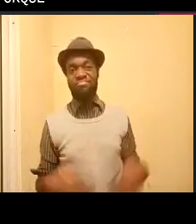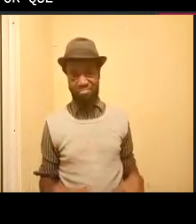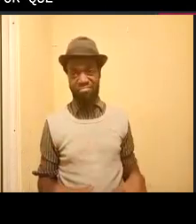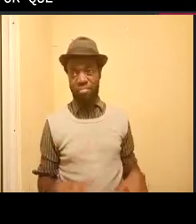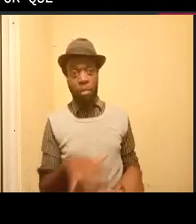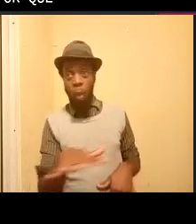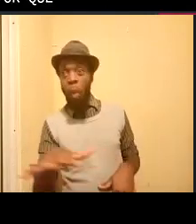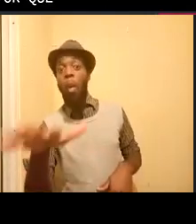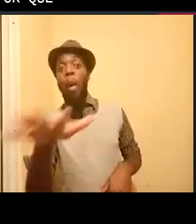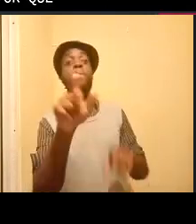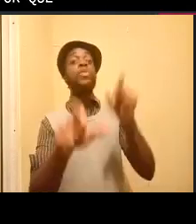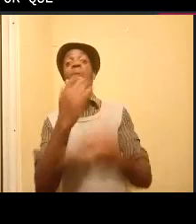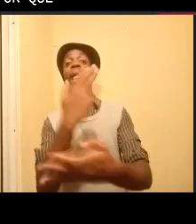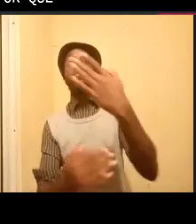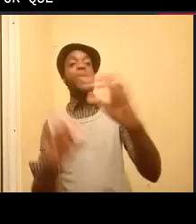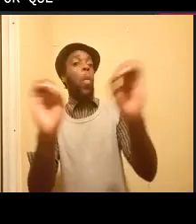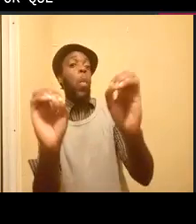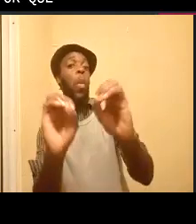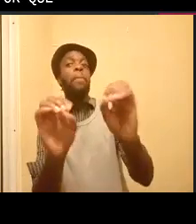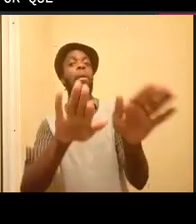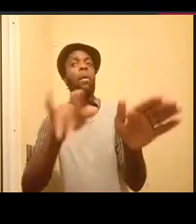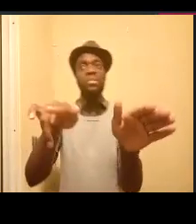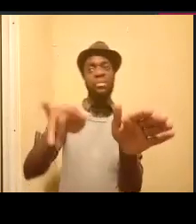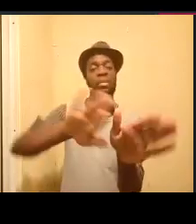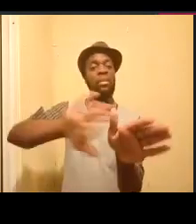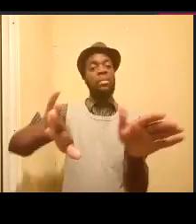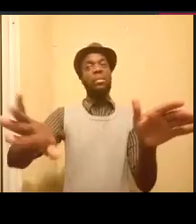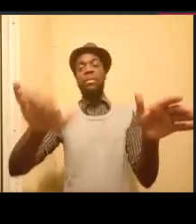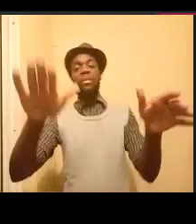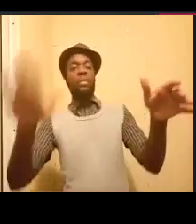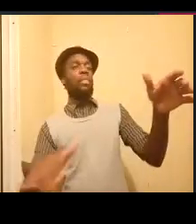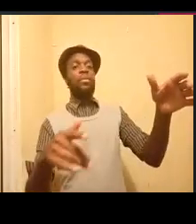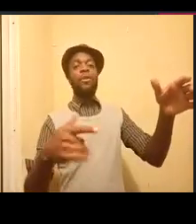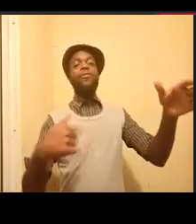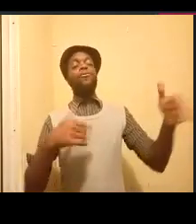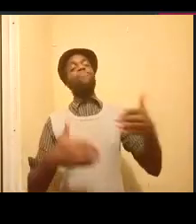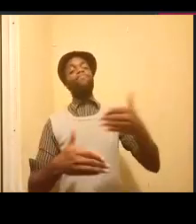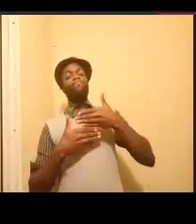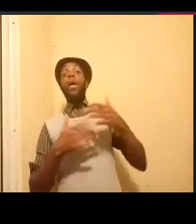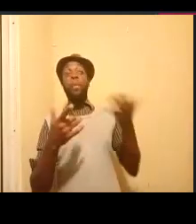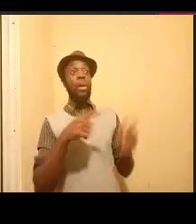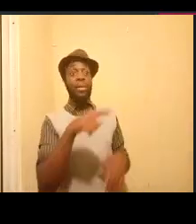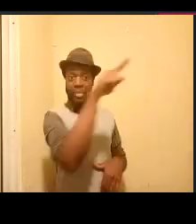se nos atribuye la etiqueta de que somos niños, por decirlo así, por parte de la sociedad.